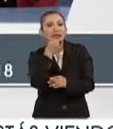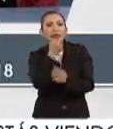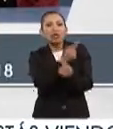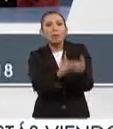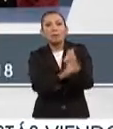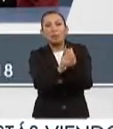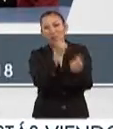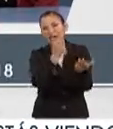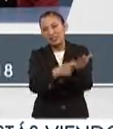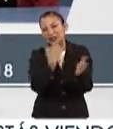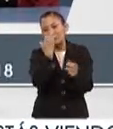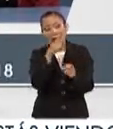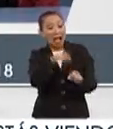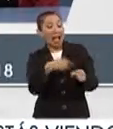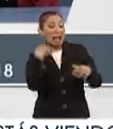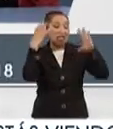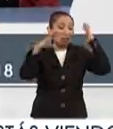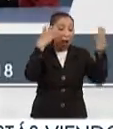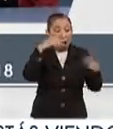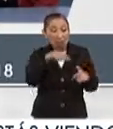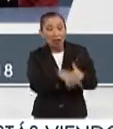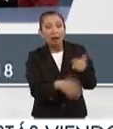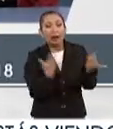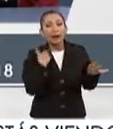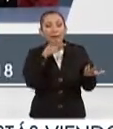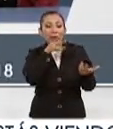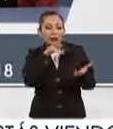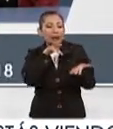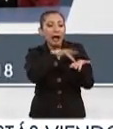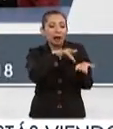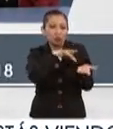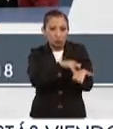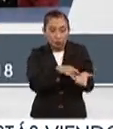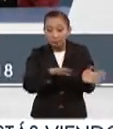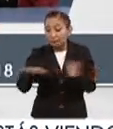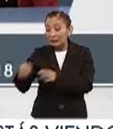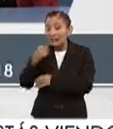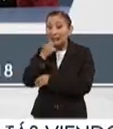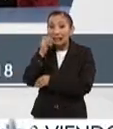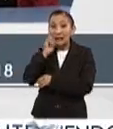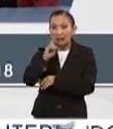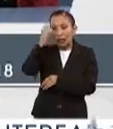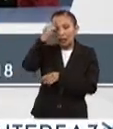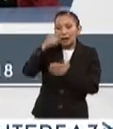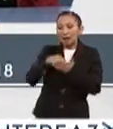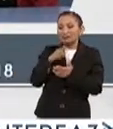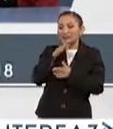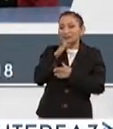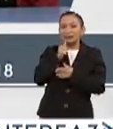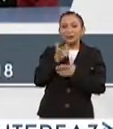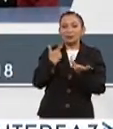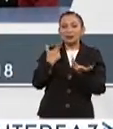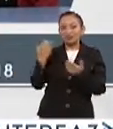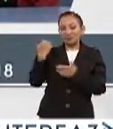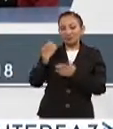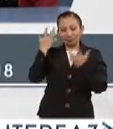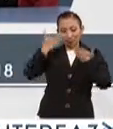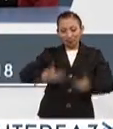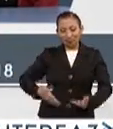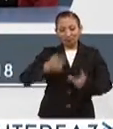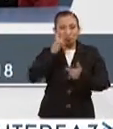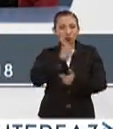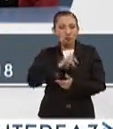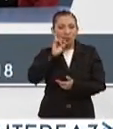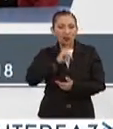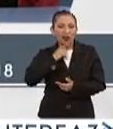niño problema de la escuela, entonces los papás obviamente buscan ayuda. En cambio las niñas, al pensar que no pueden, por los estereotipos que tenemos